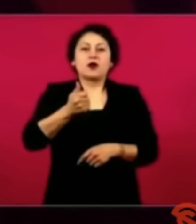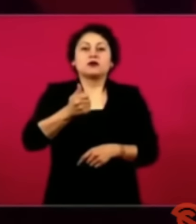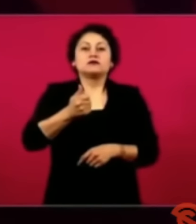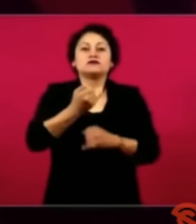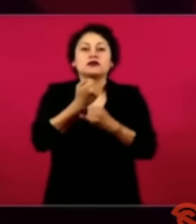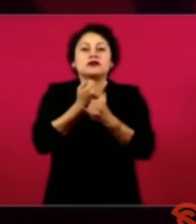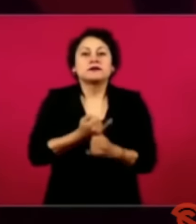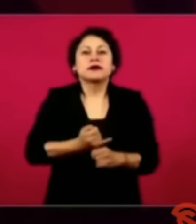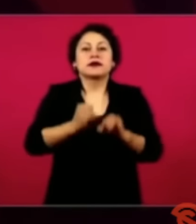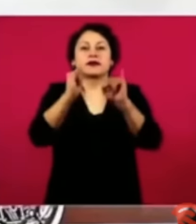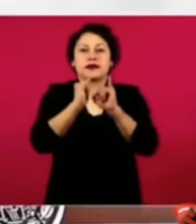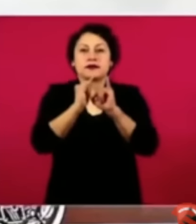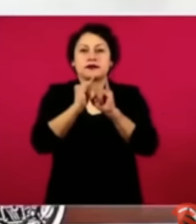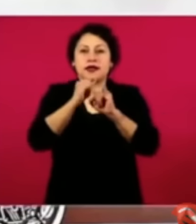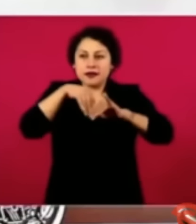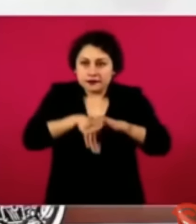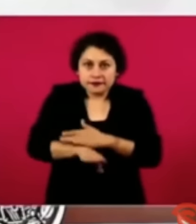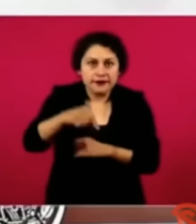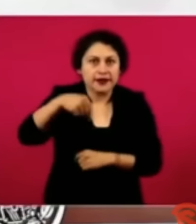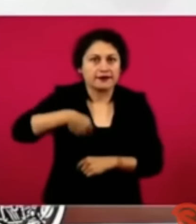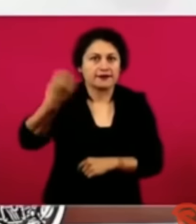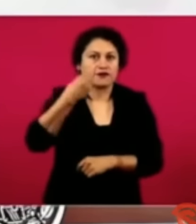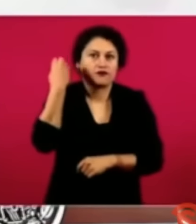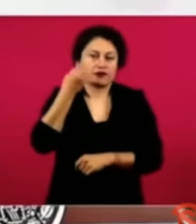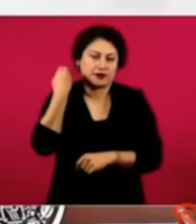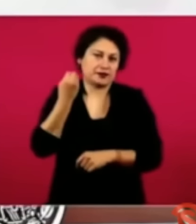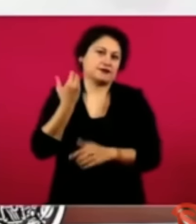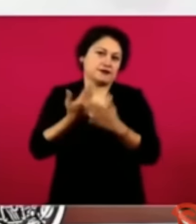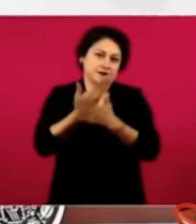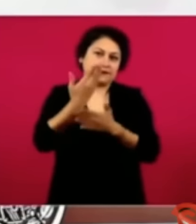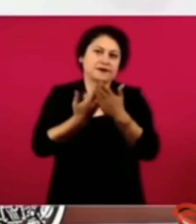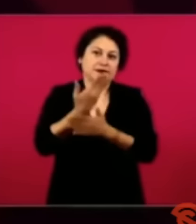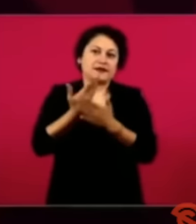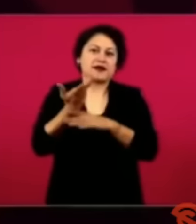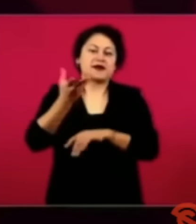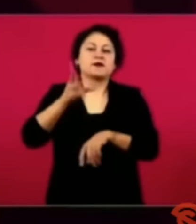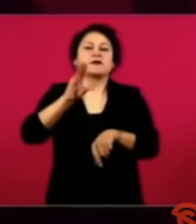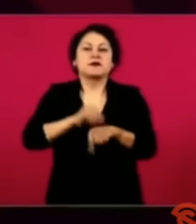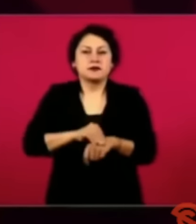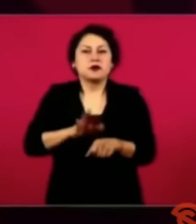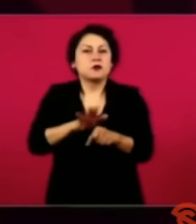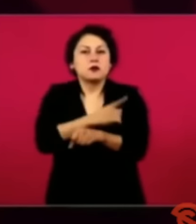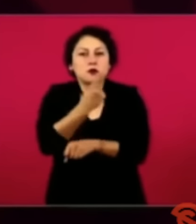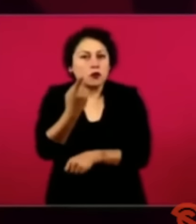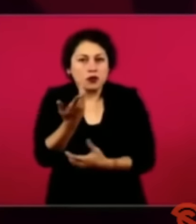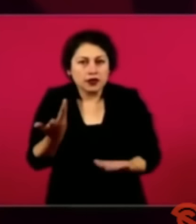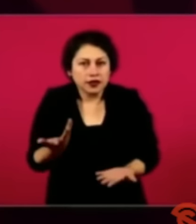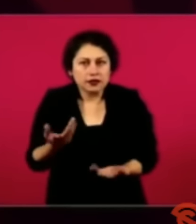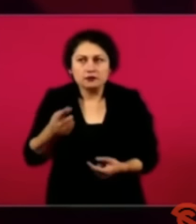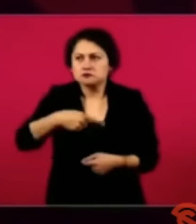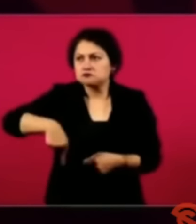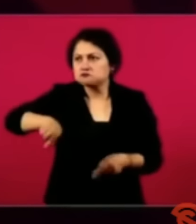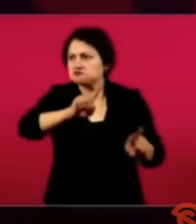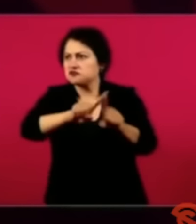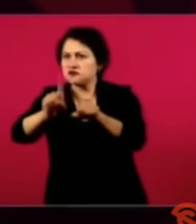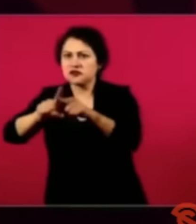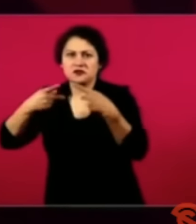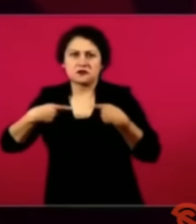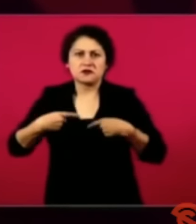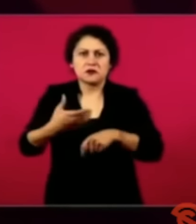fue gracias también a un grupo de colegas, de compañeros, que algunos de ellos están aquí,